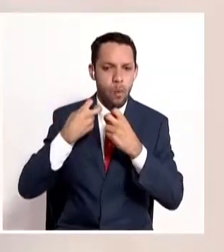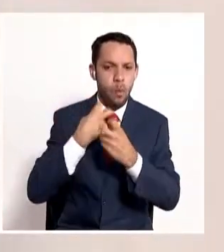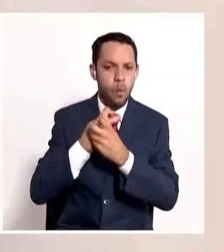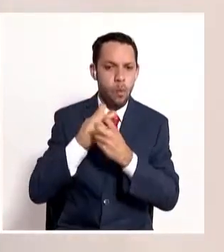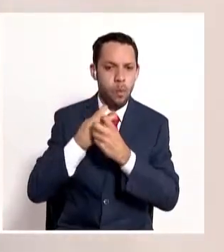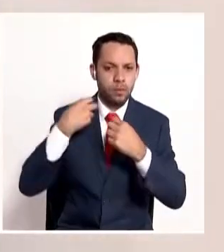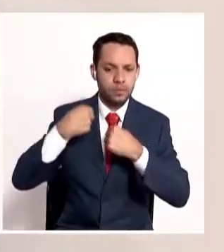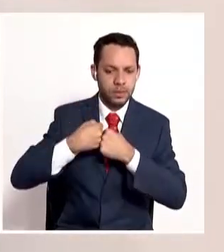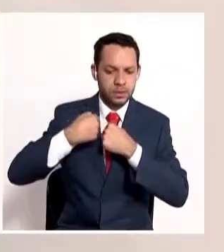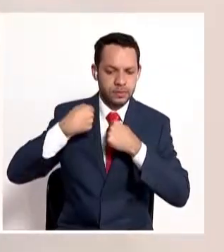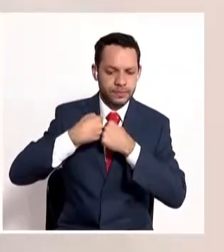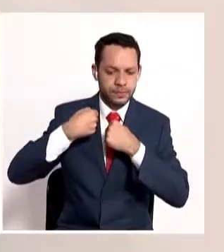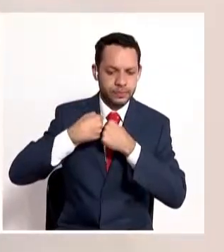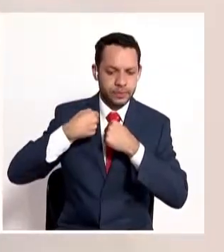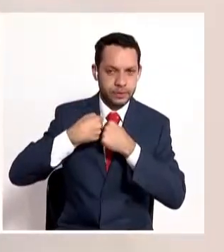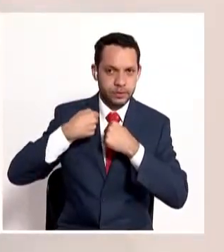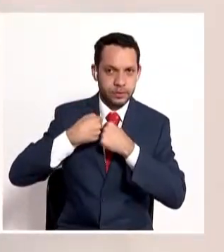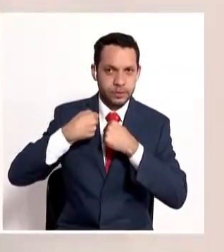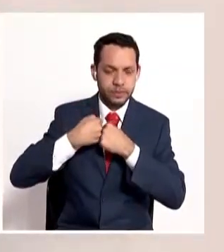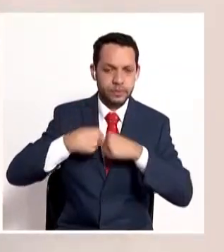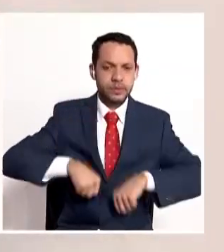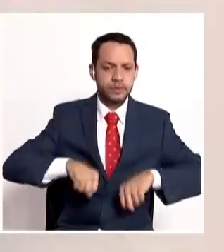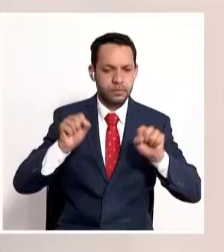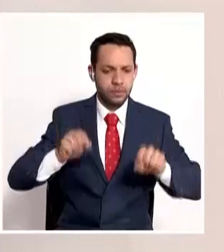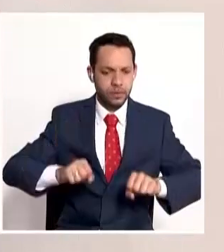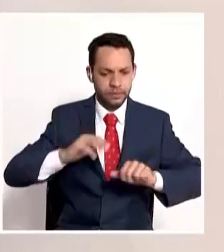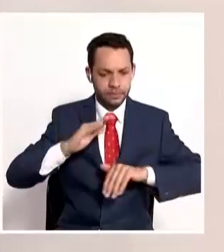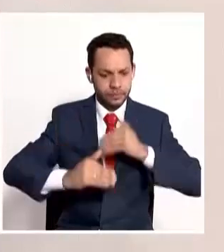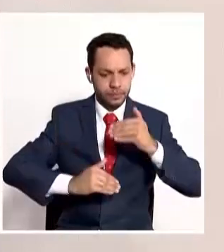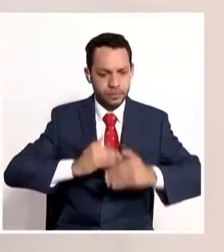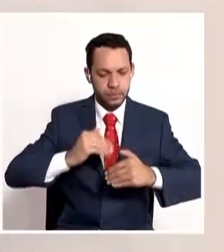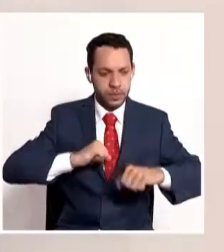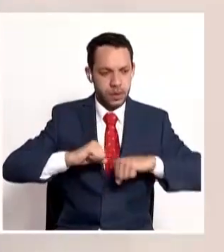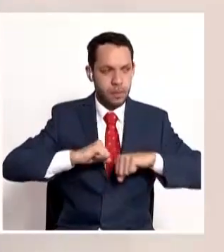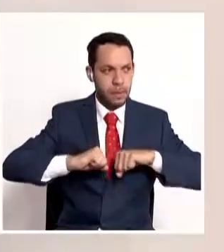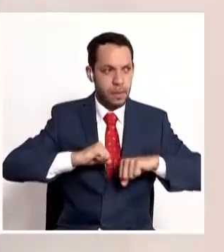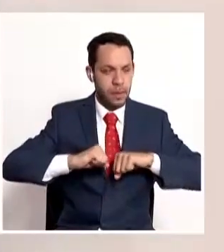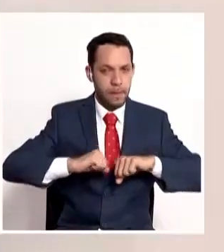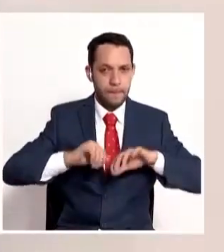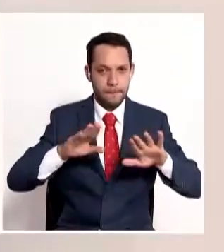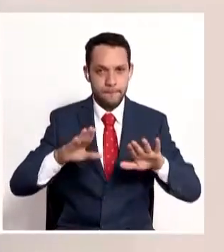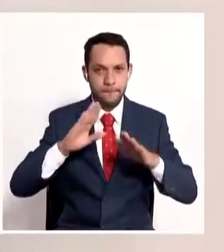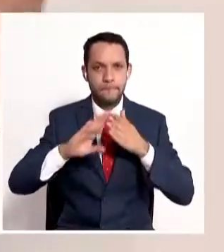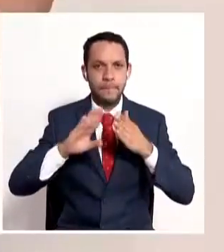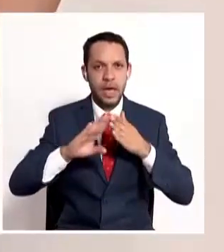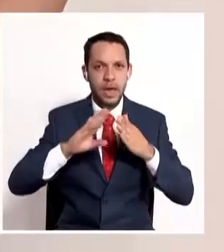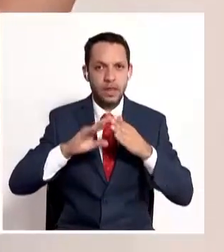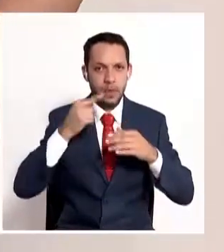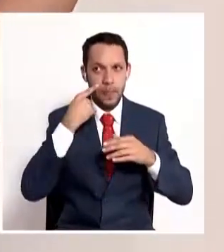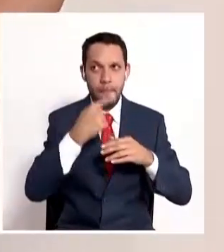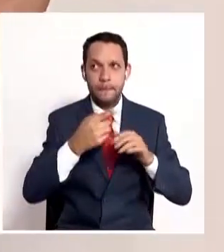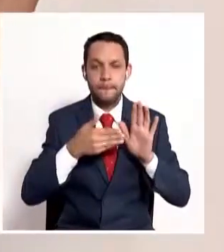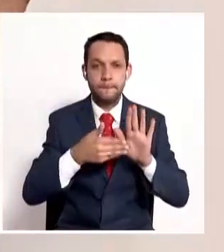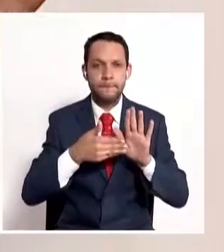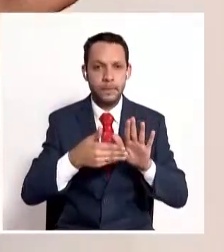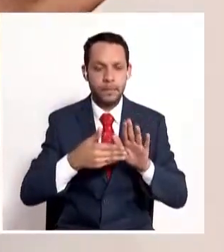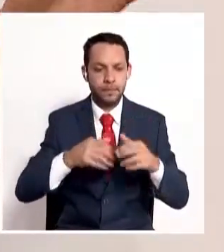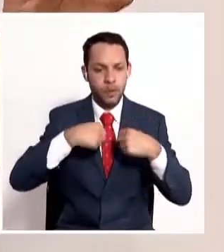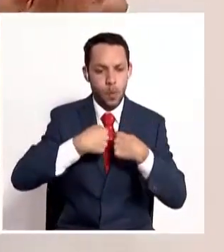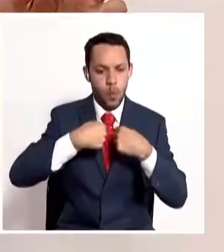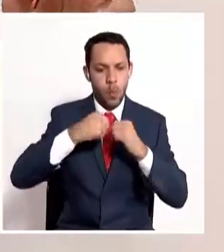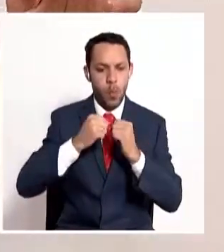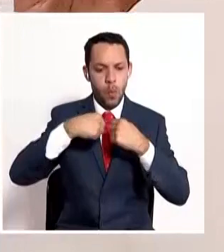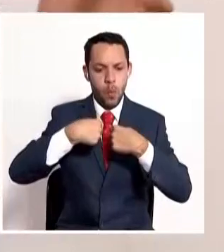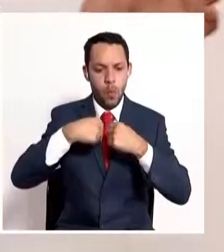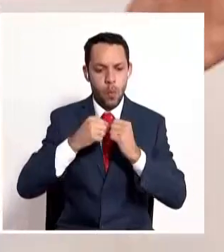que lo que permite es que hay un proceso de ya te pasó la rodilla rodilla ya